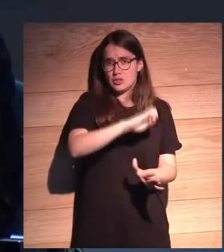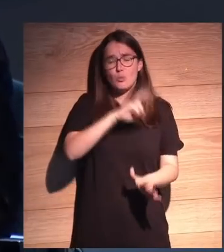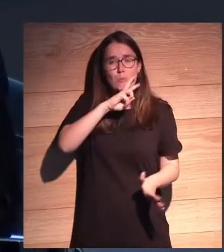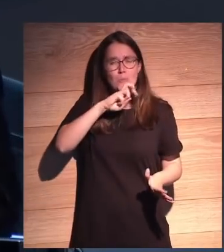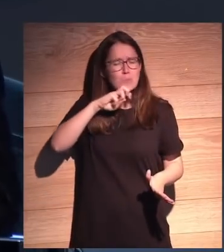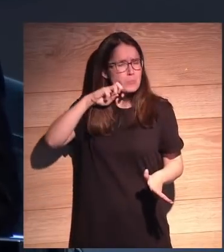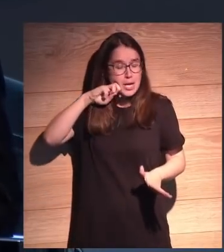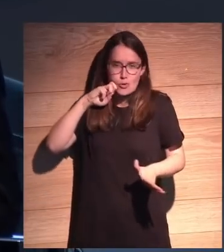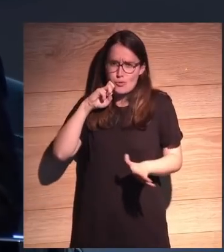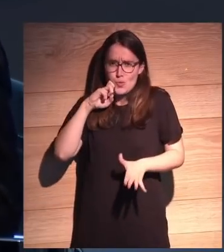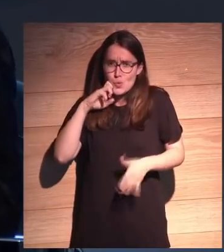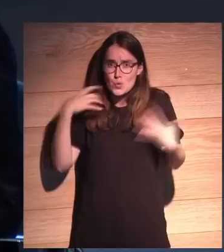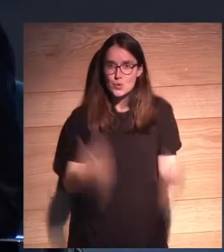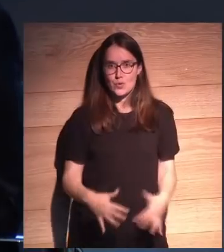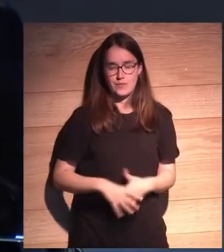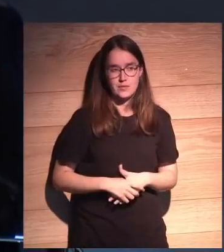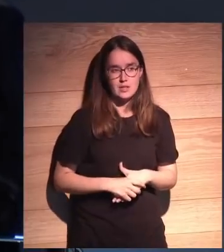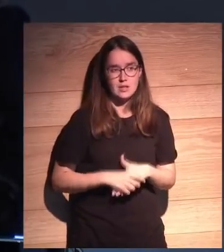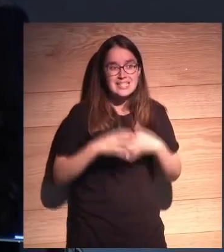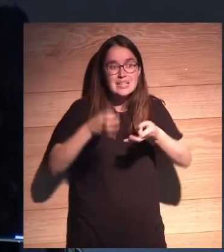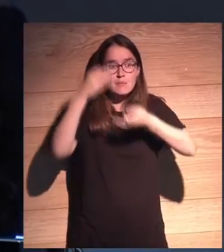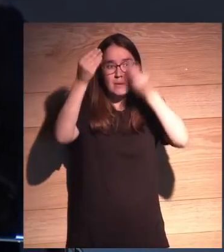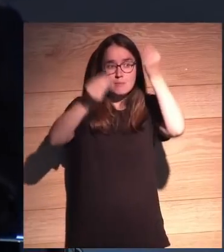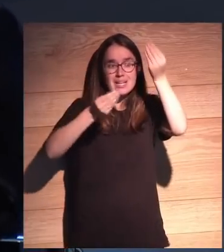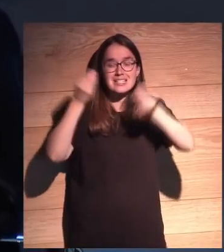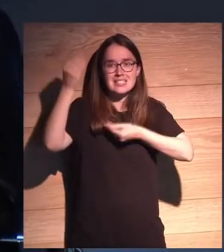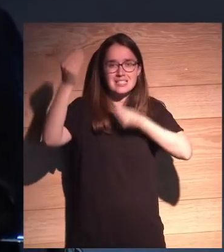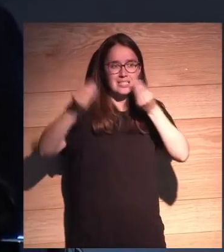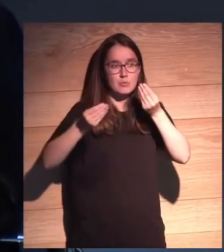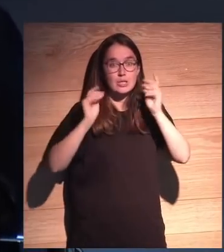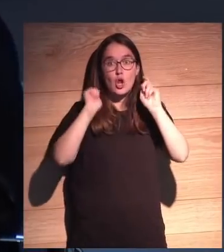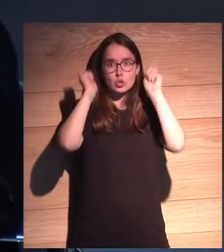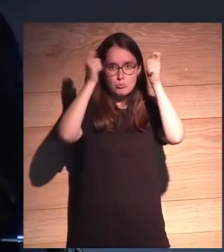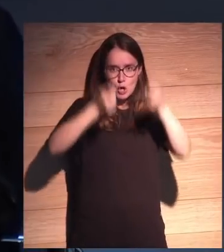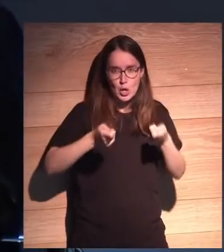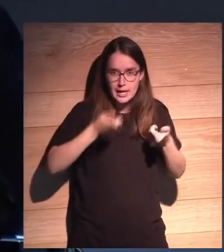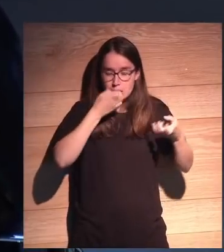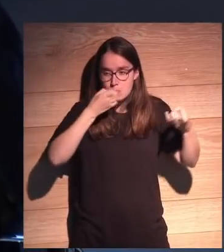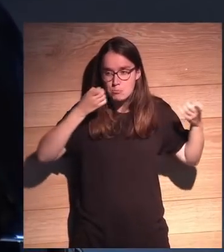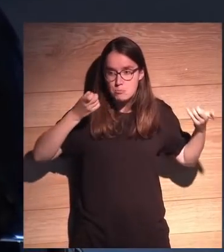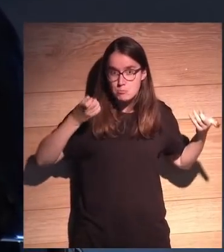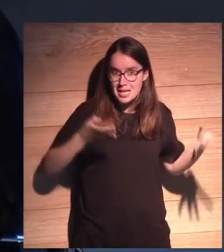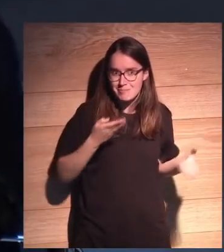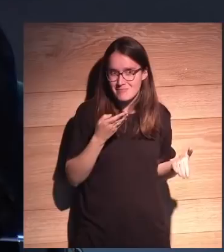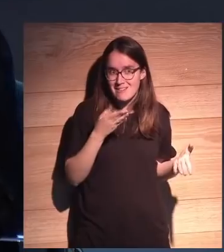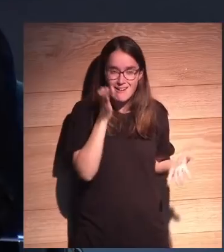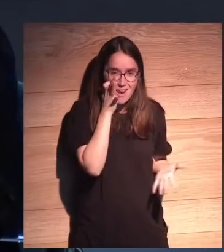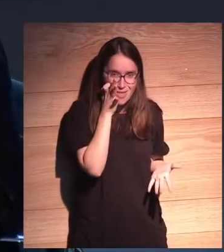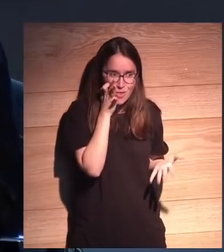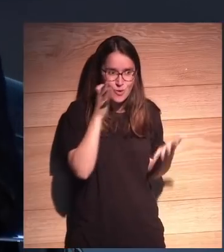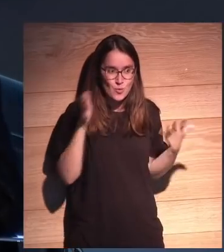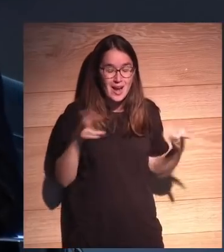valor incalculable a día de hoy. Siempre pensamos en los monjes. Bien, lo cierto, y